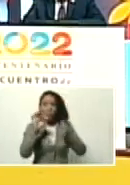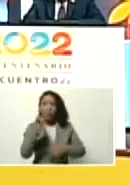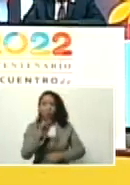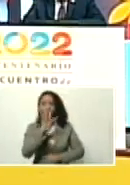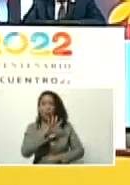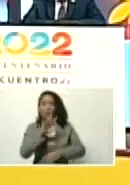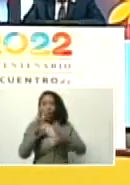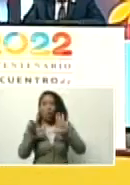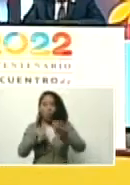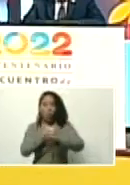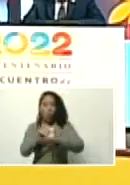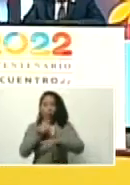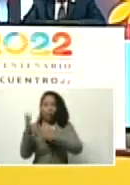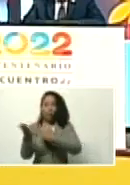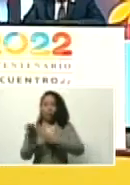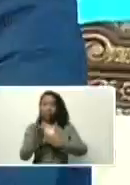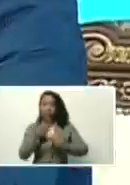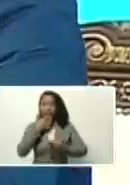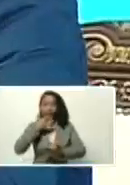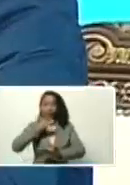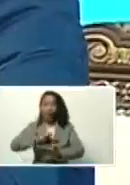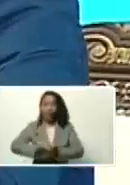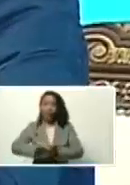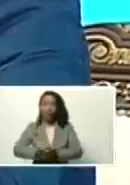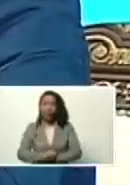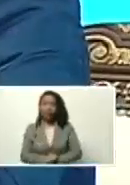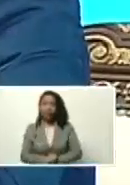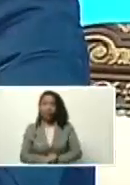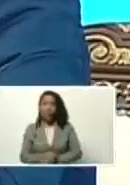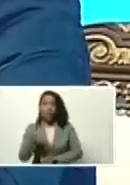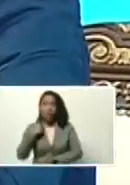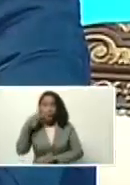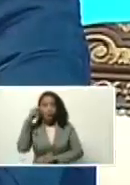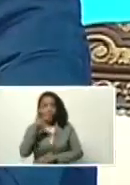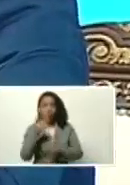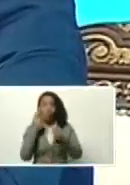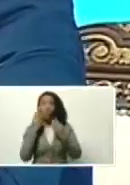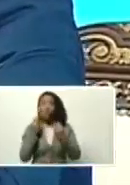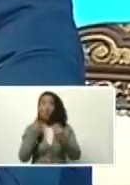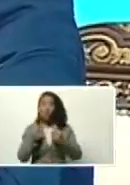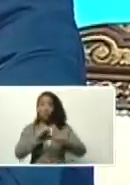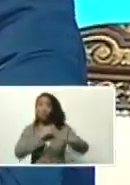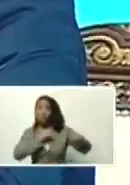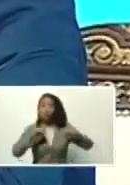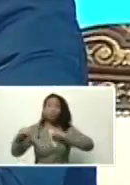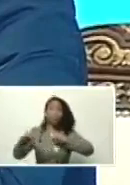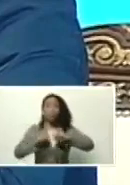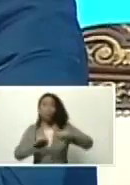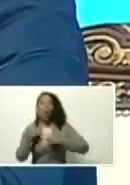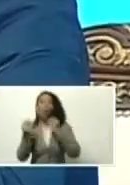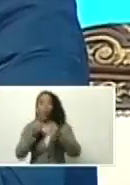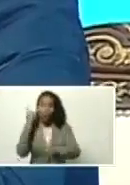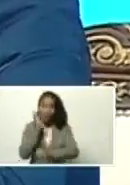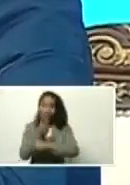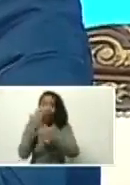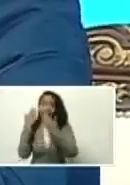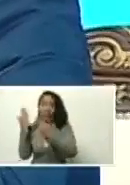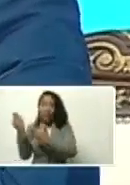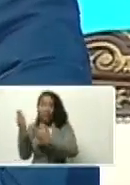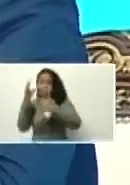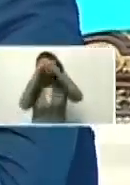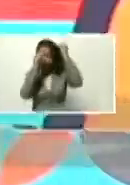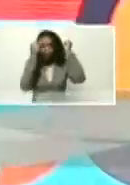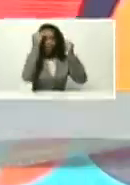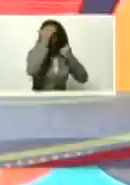48 horas recibí sus cartas credenciales y lo he visto muy activo, como debe ser, embajador.